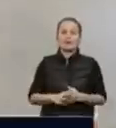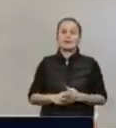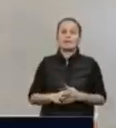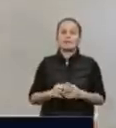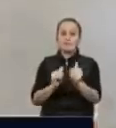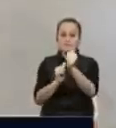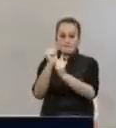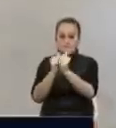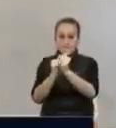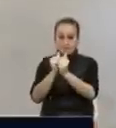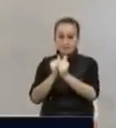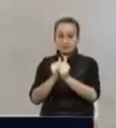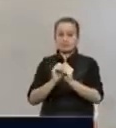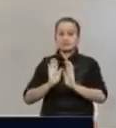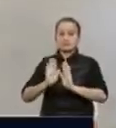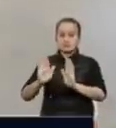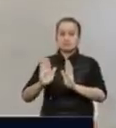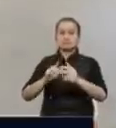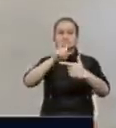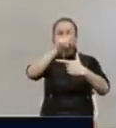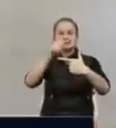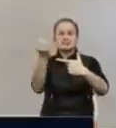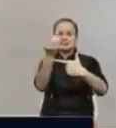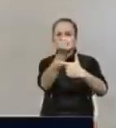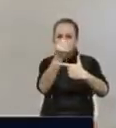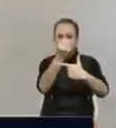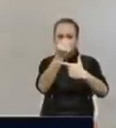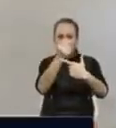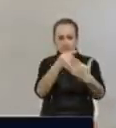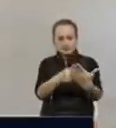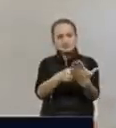maquinaria que, en las cifras que mostraba